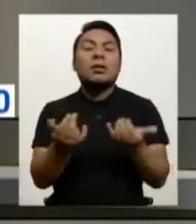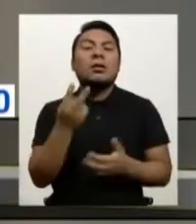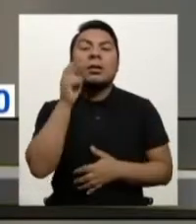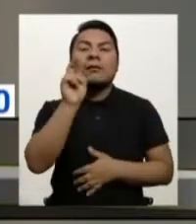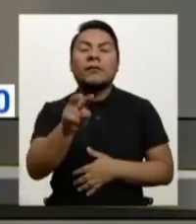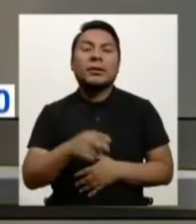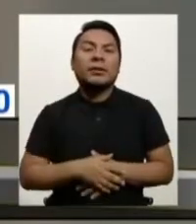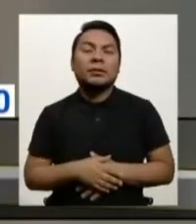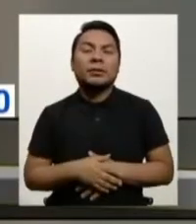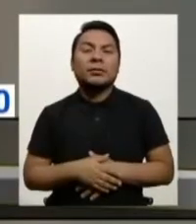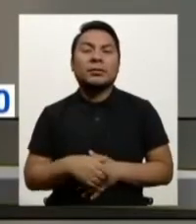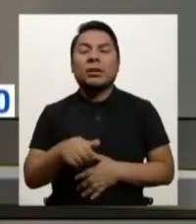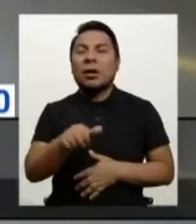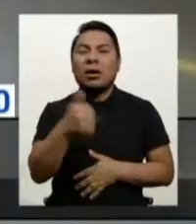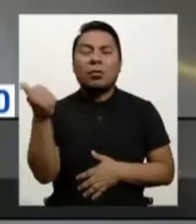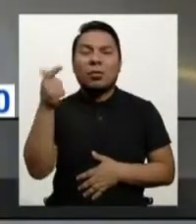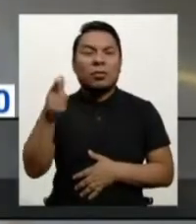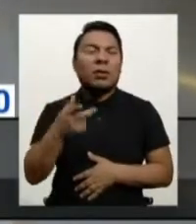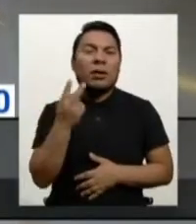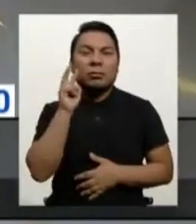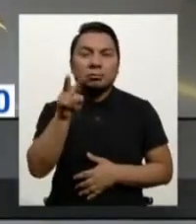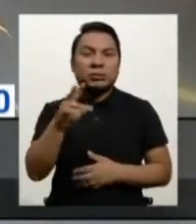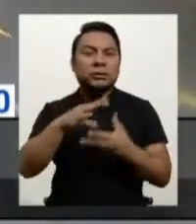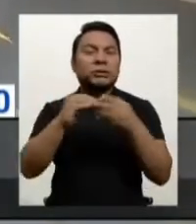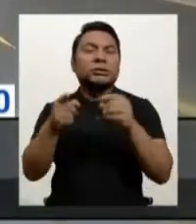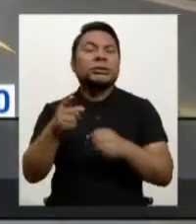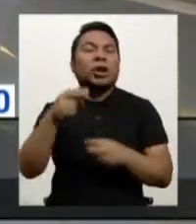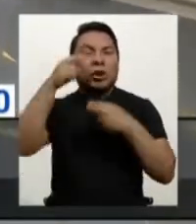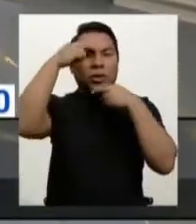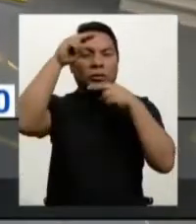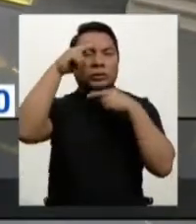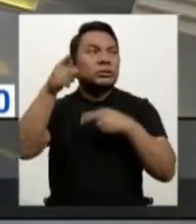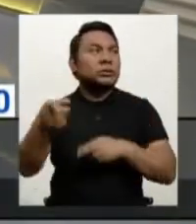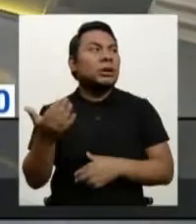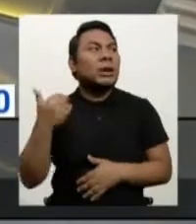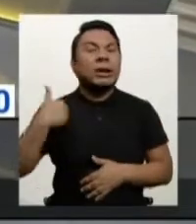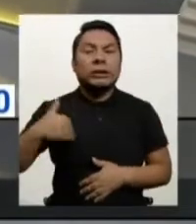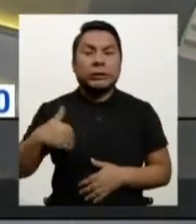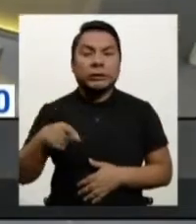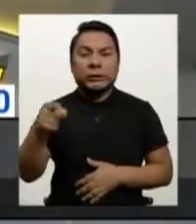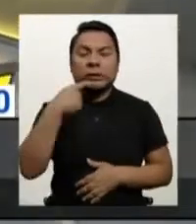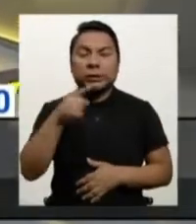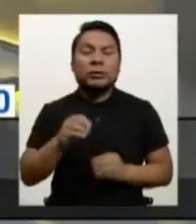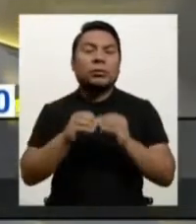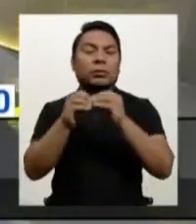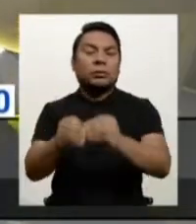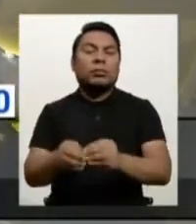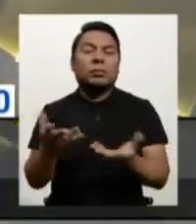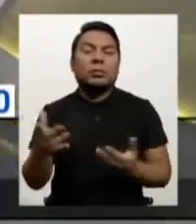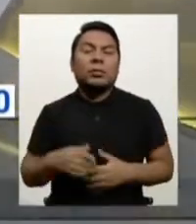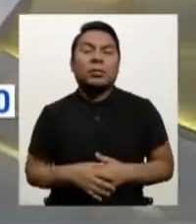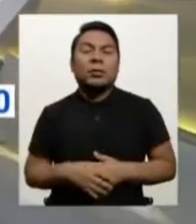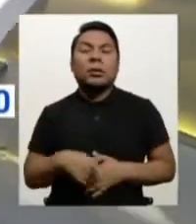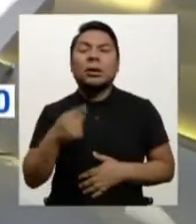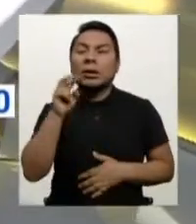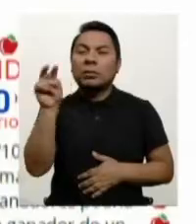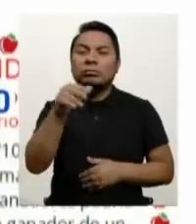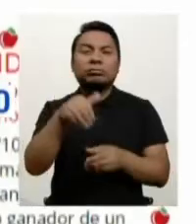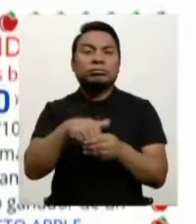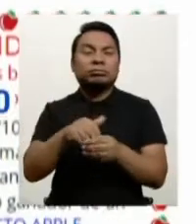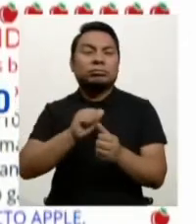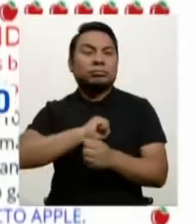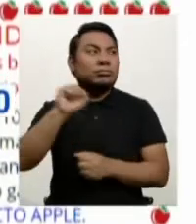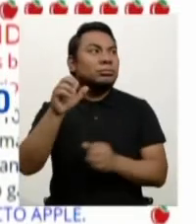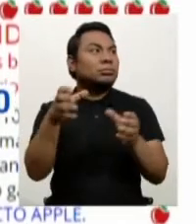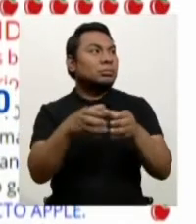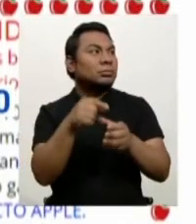otra repercusión. La nación de Argentina, Xi Jinping hace historia en China y consigue colocar su nombre a la par de Mao. Bueno, coinciden en eso, ¿no?